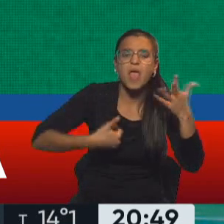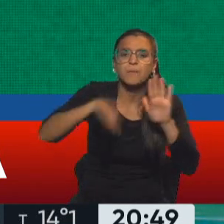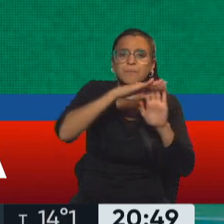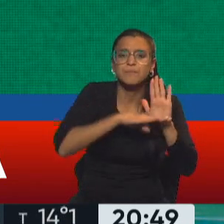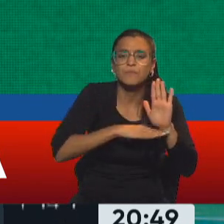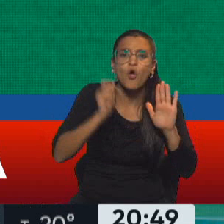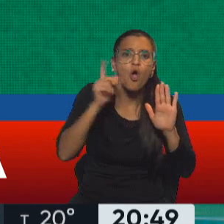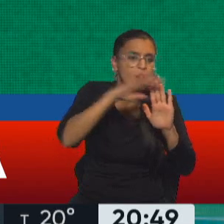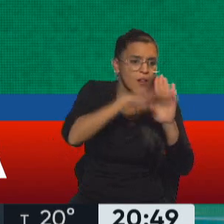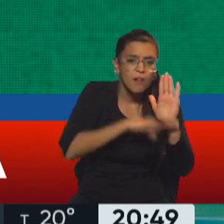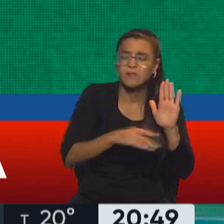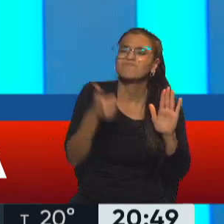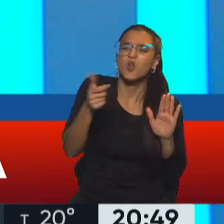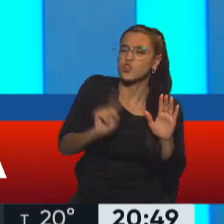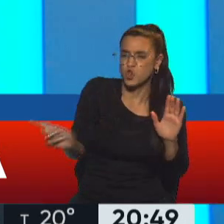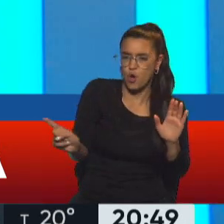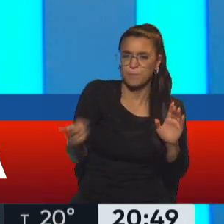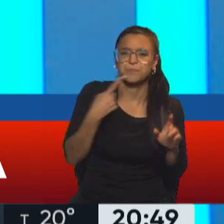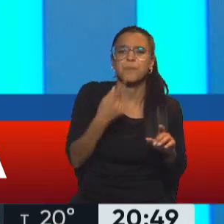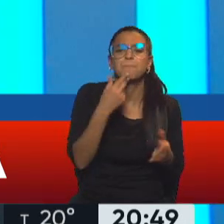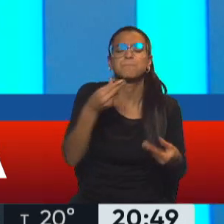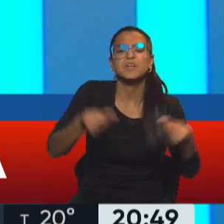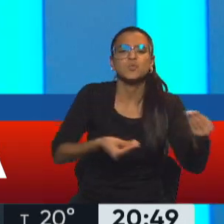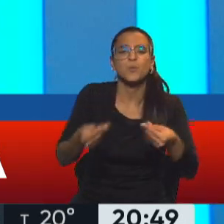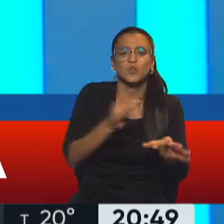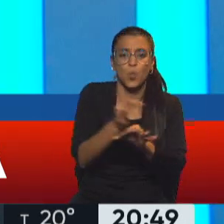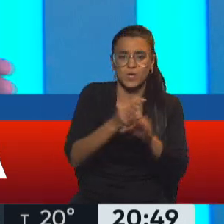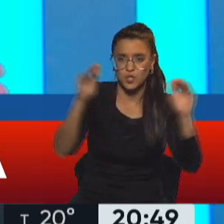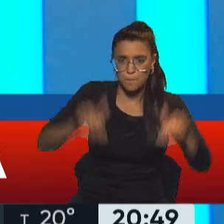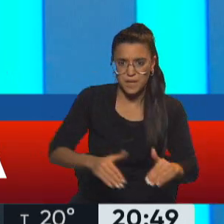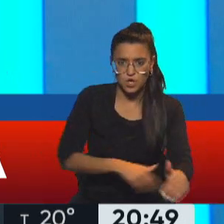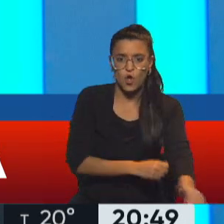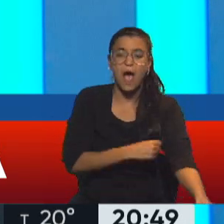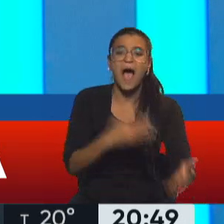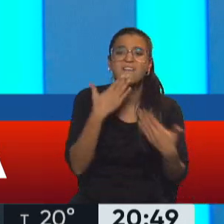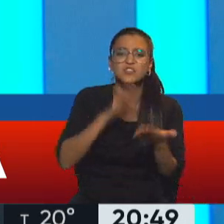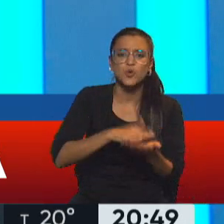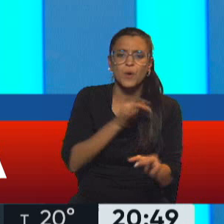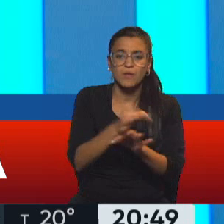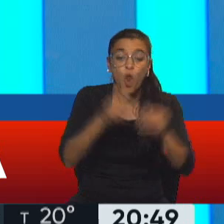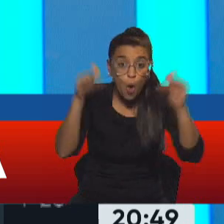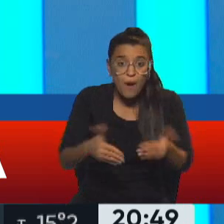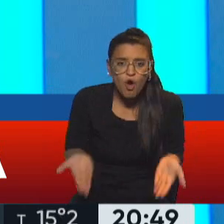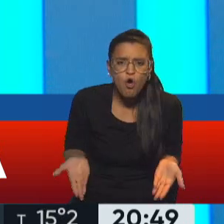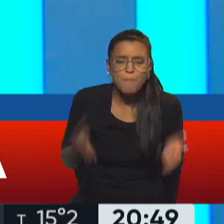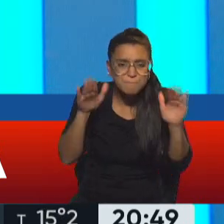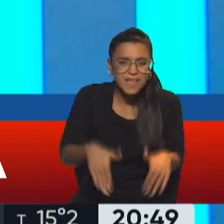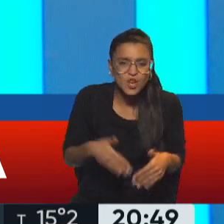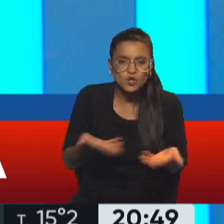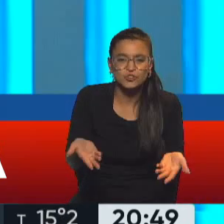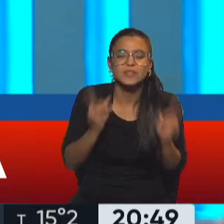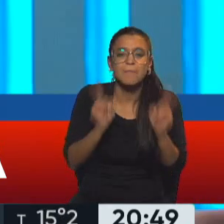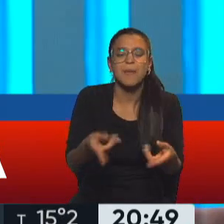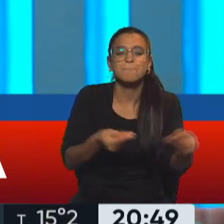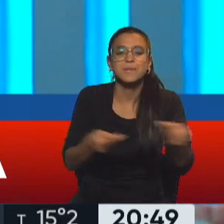ampliación de derechos? Éxitos no. Bajó el presupuesto de educación. Y hablan de educación, lo bajó. Bajó